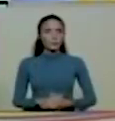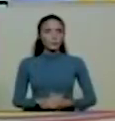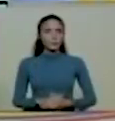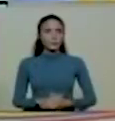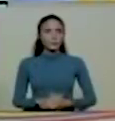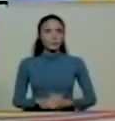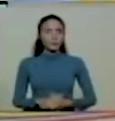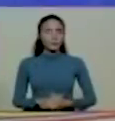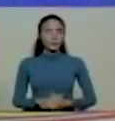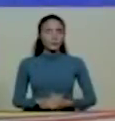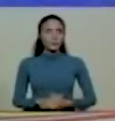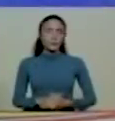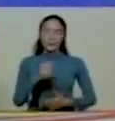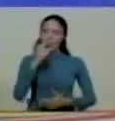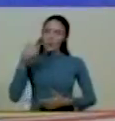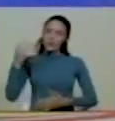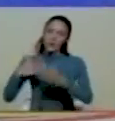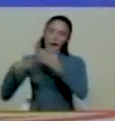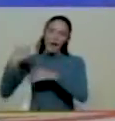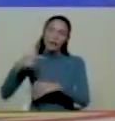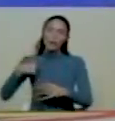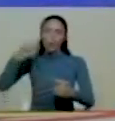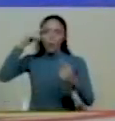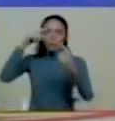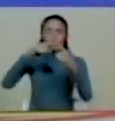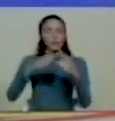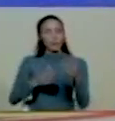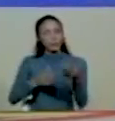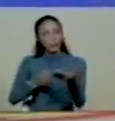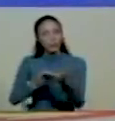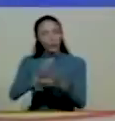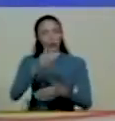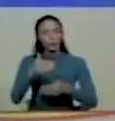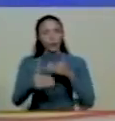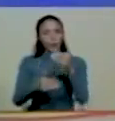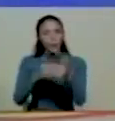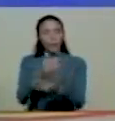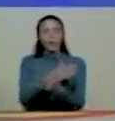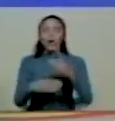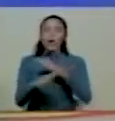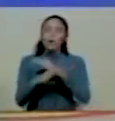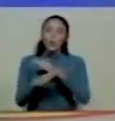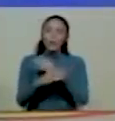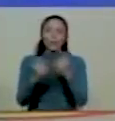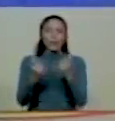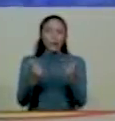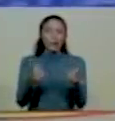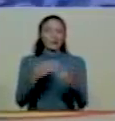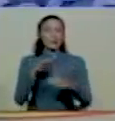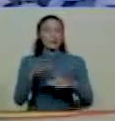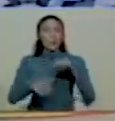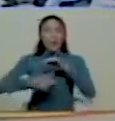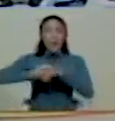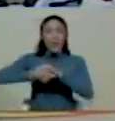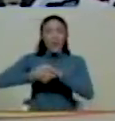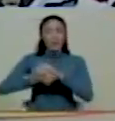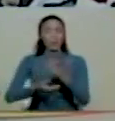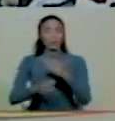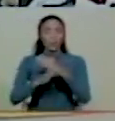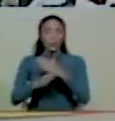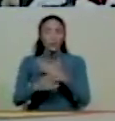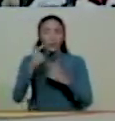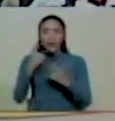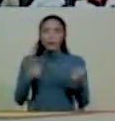Yo he puesto una meta desde hace años y estamos avanzando, pero todavía creo que vamos muy lento. Yo quiero